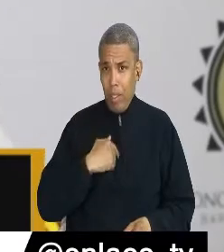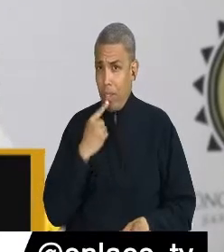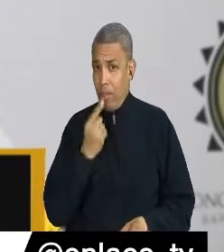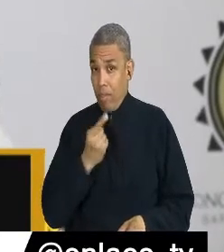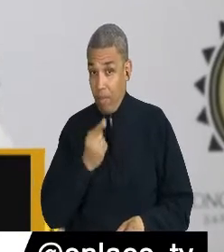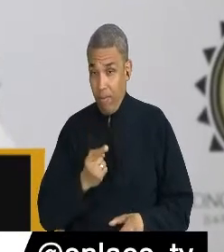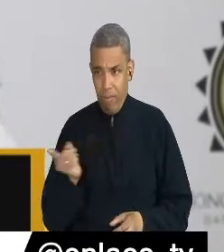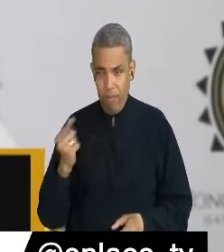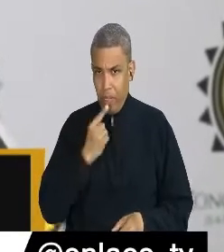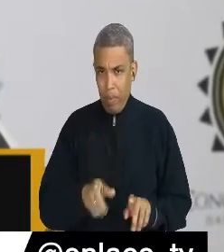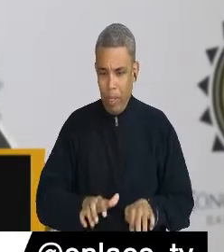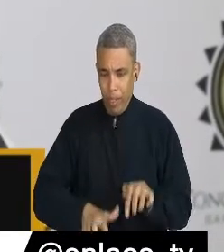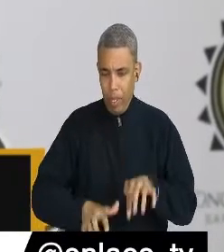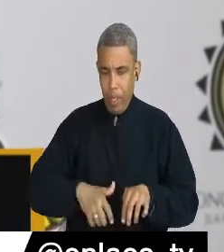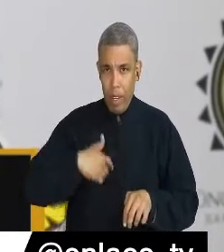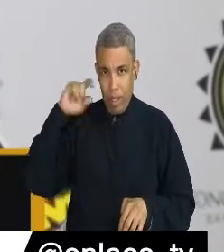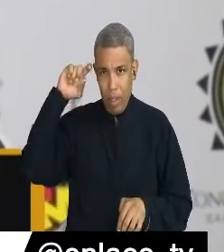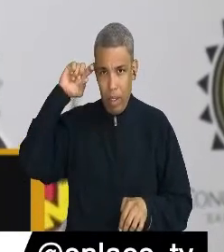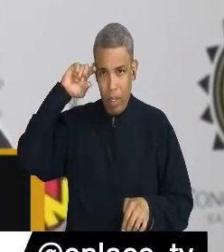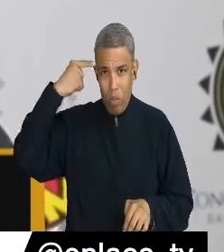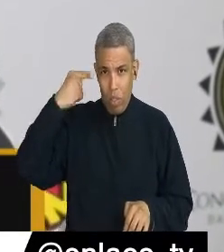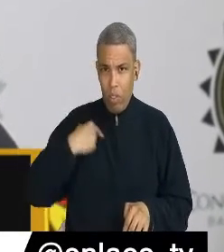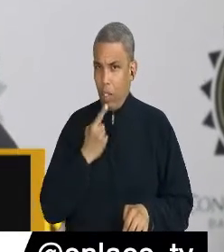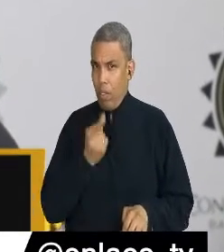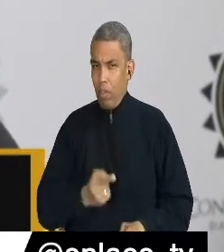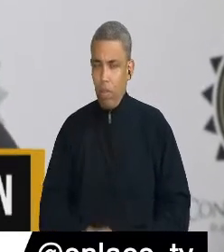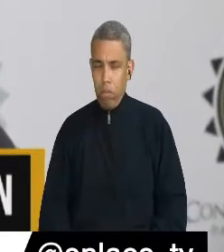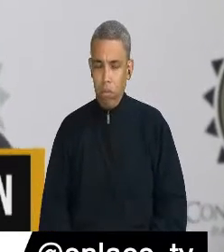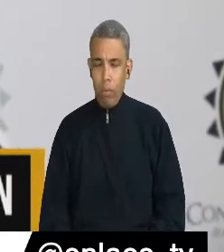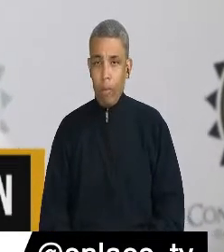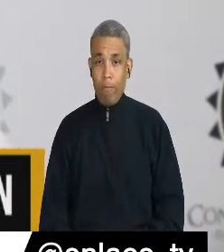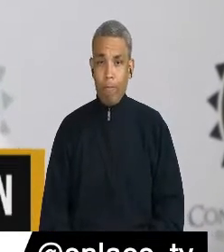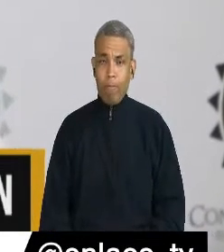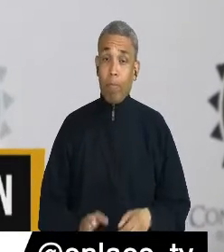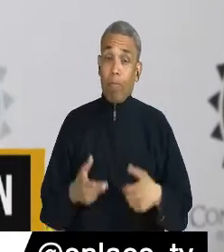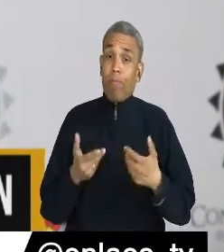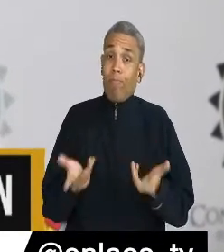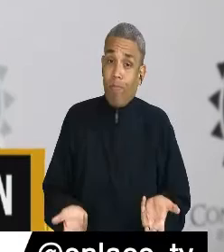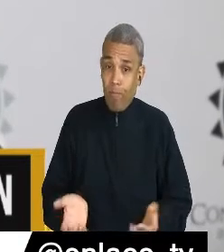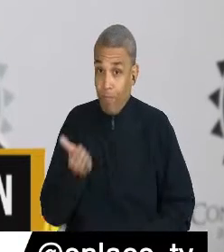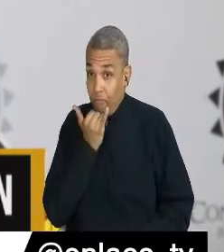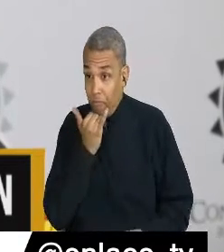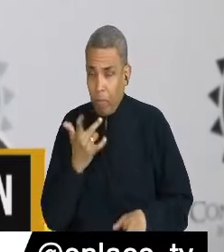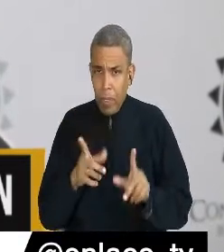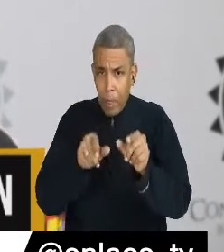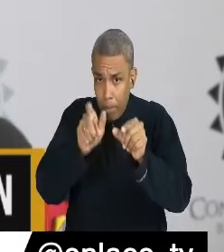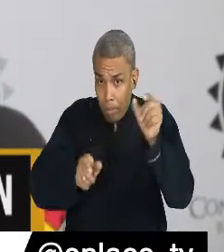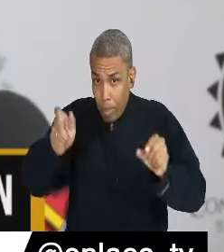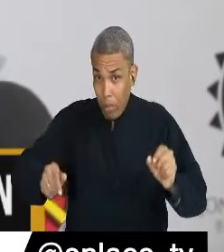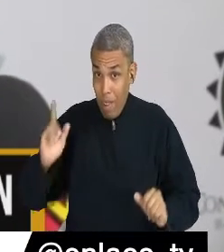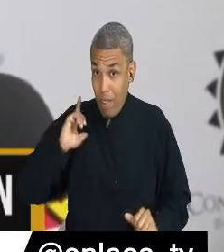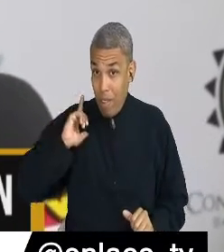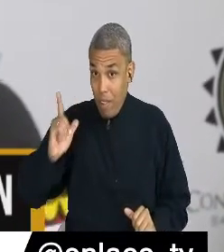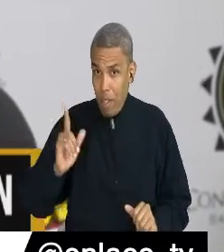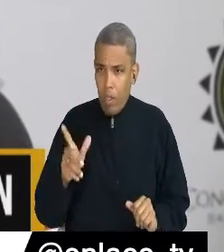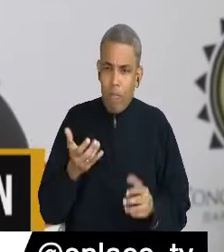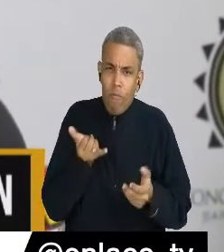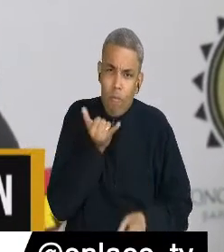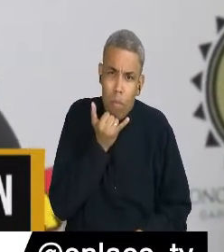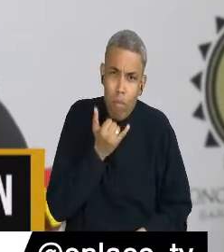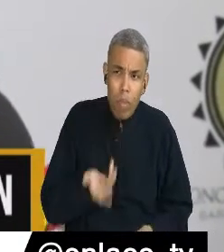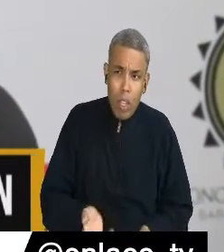de poder conversar y conocer de mano qué es lo que realmente le está pasando a los ediles porque para nosotros es muy importante la